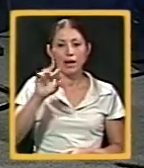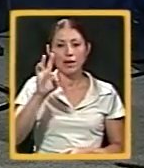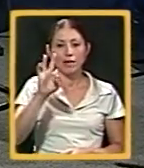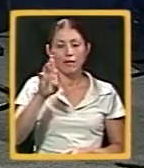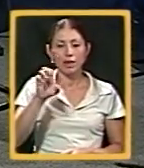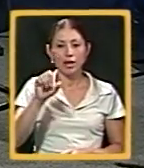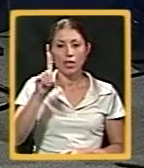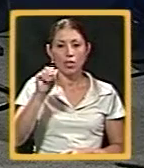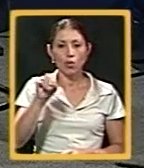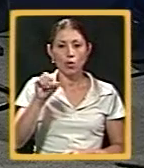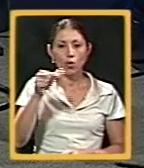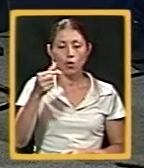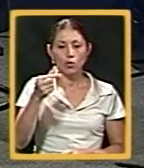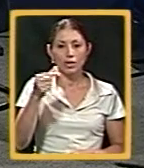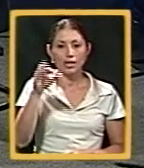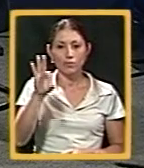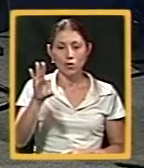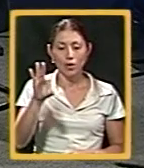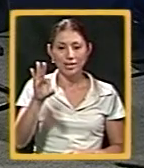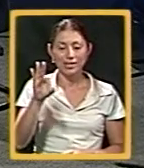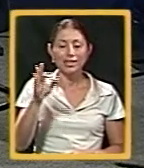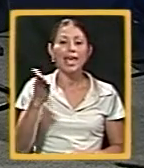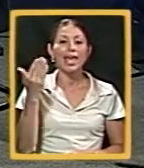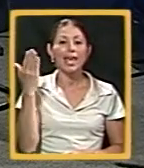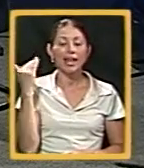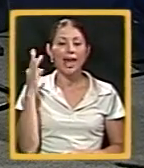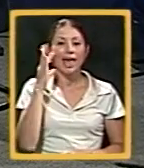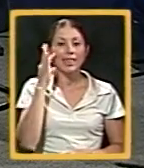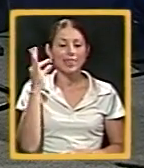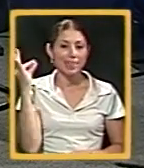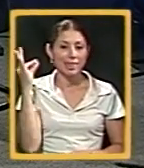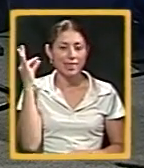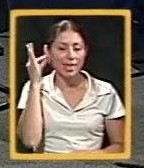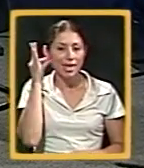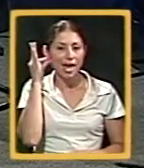era la tía del padre